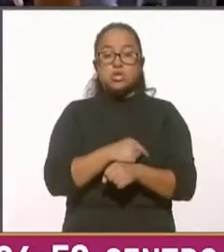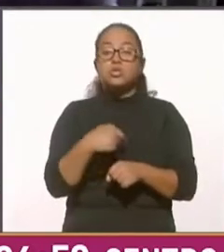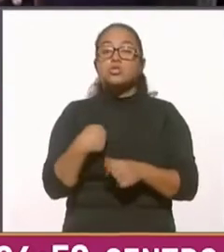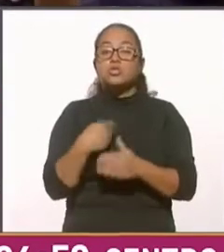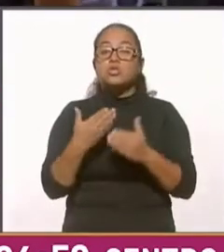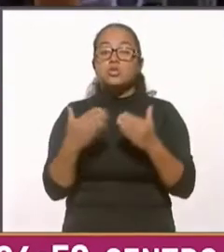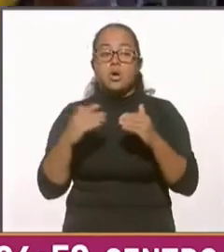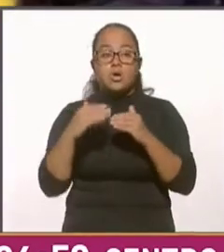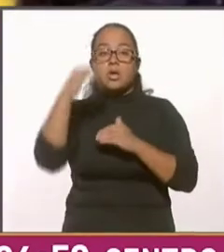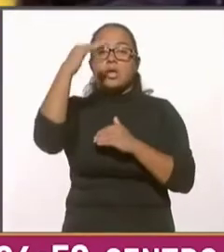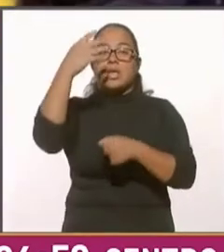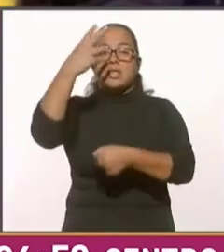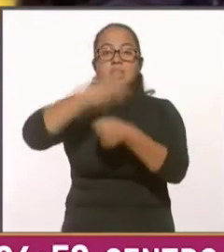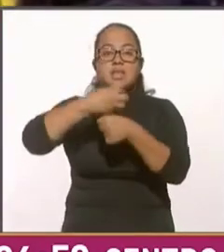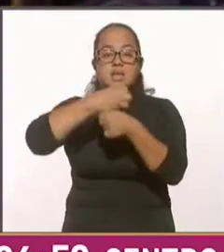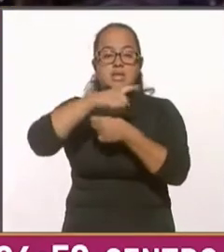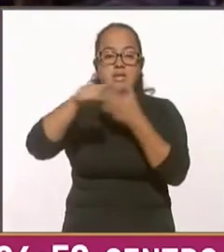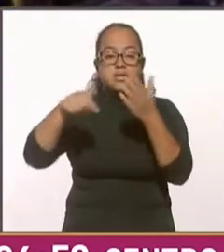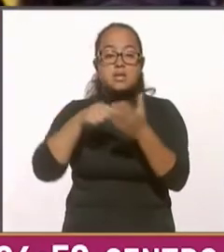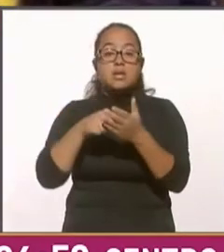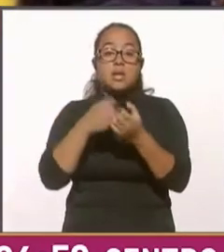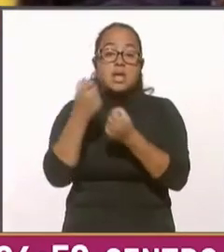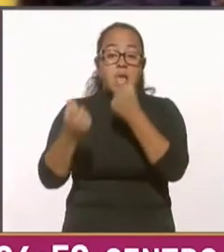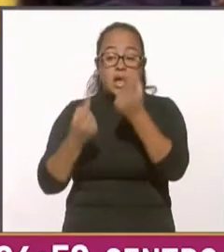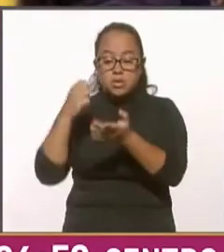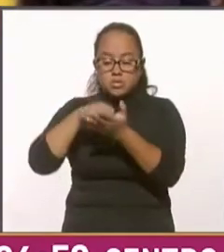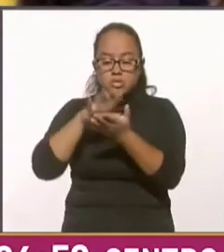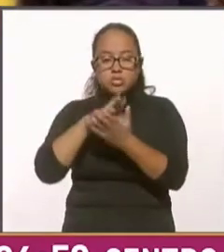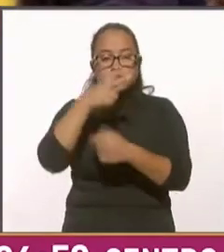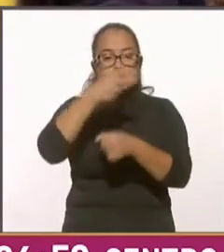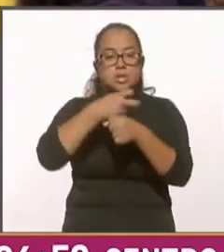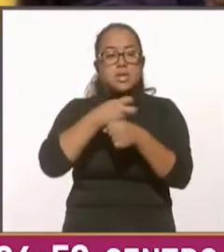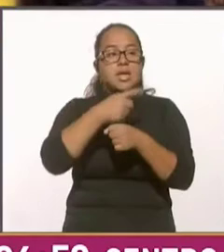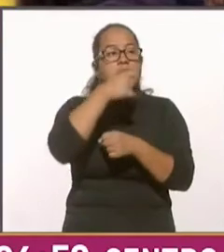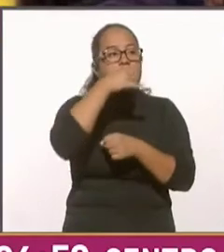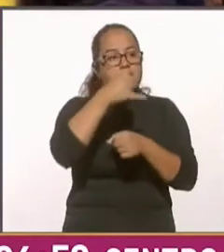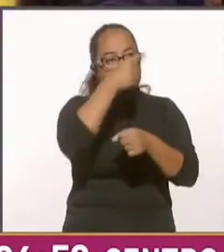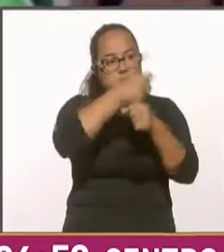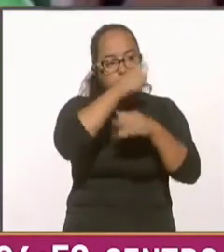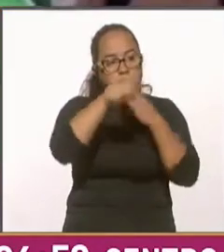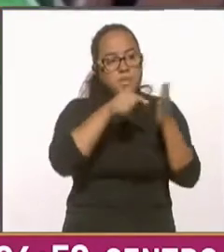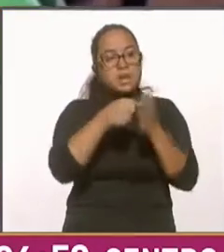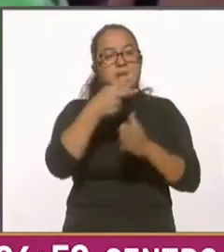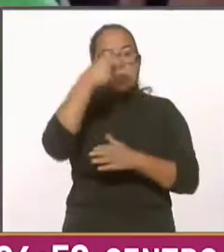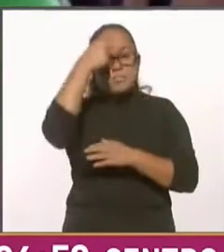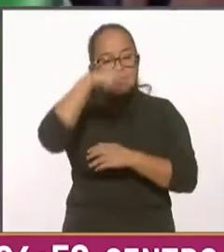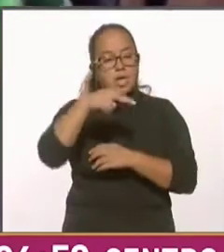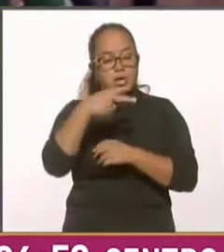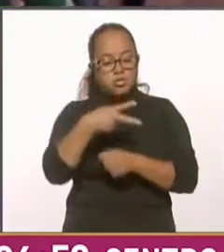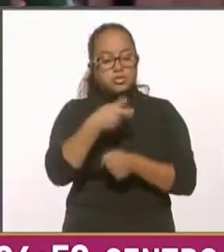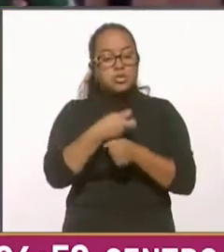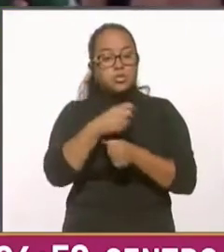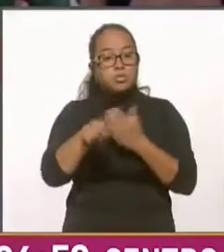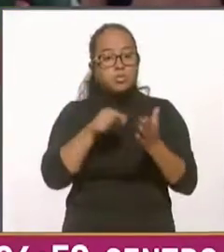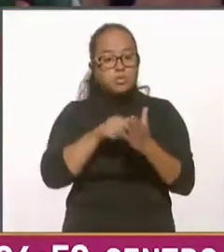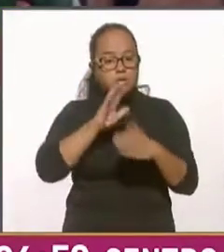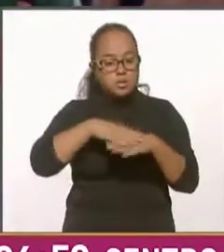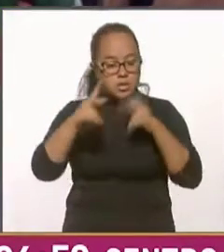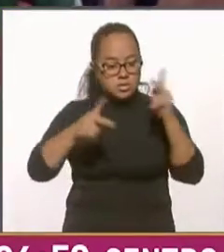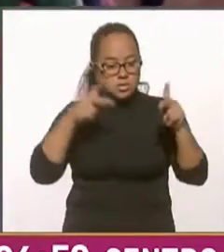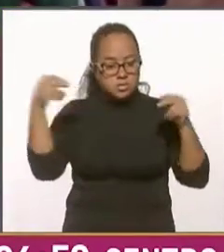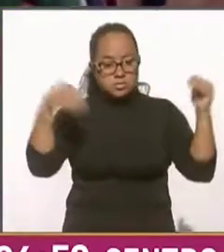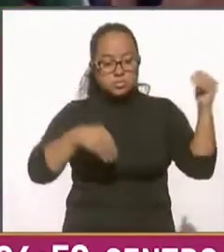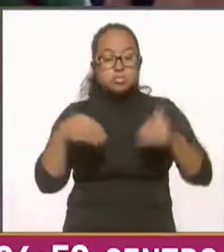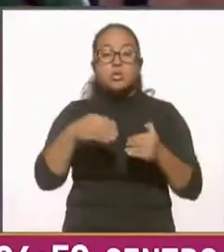3er lugar y algunos datos sugieren que hasta el 2º, después de Italia. Y esto es básicamente porque en buena parte